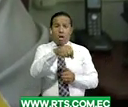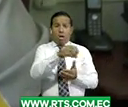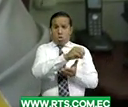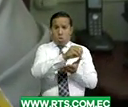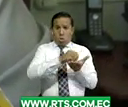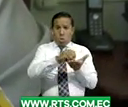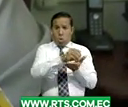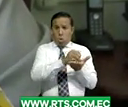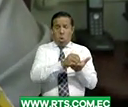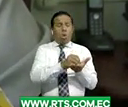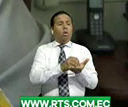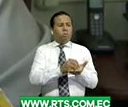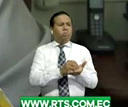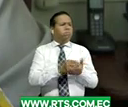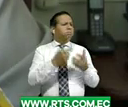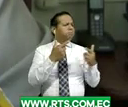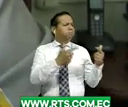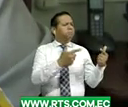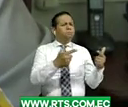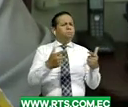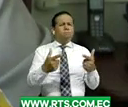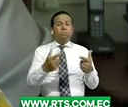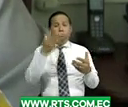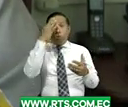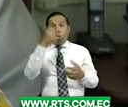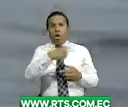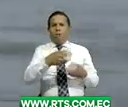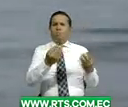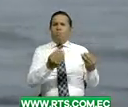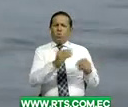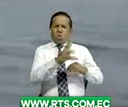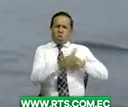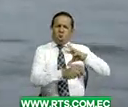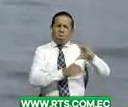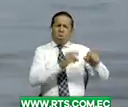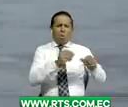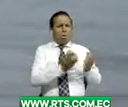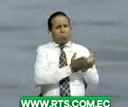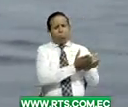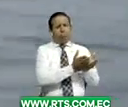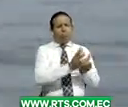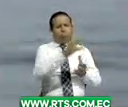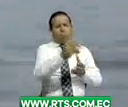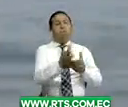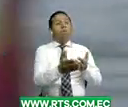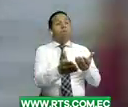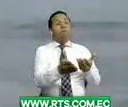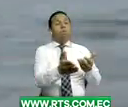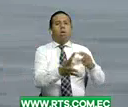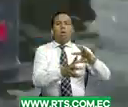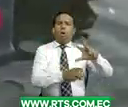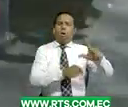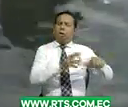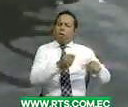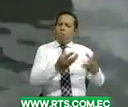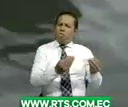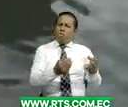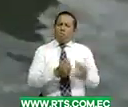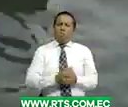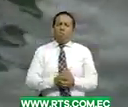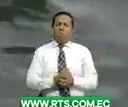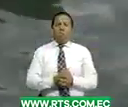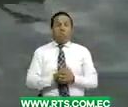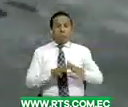justamente para atacar lo que es la parte delincuencial. Ante la serie de asaltos y robos que se registran en varios sectores